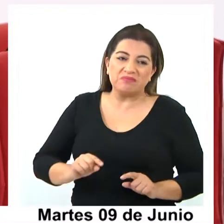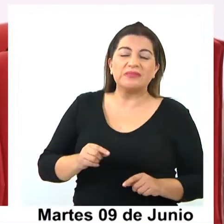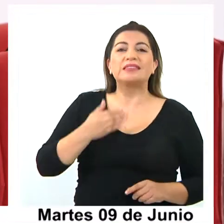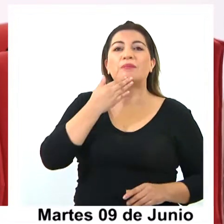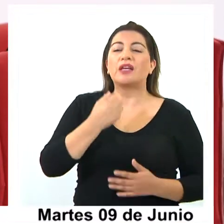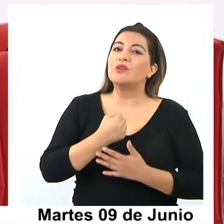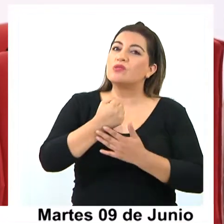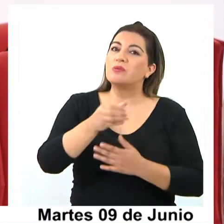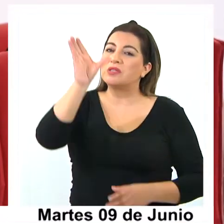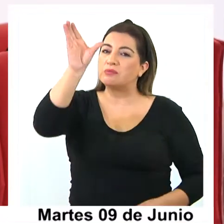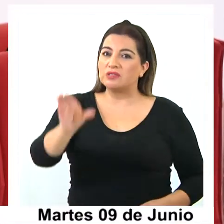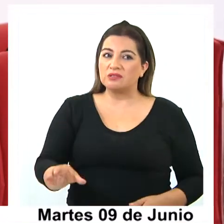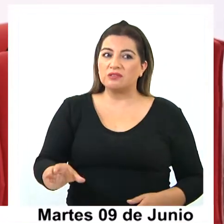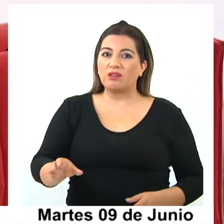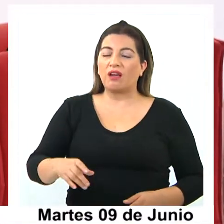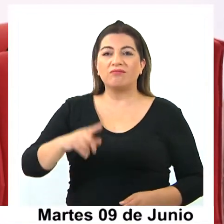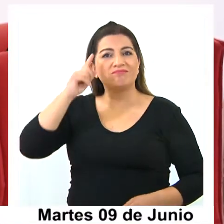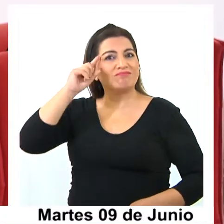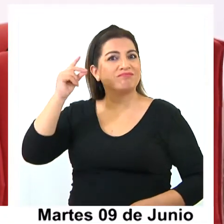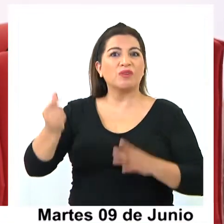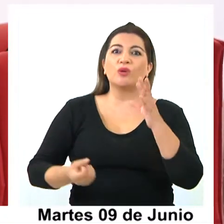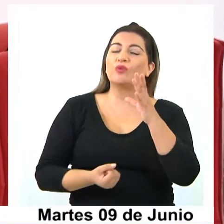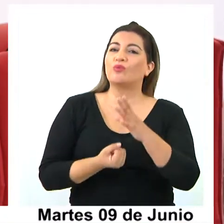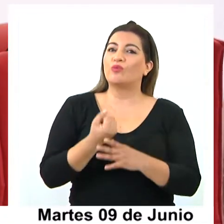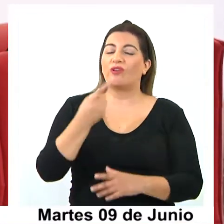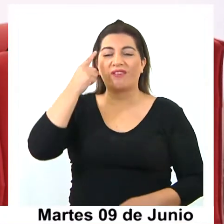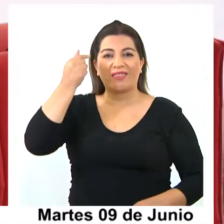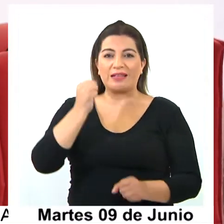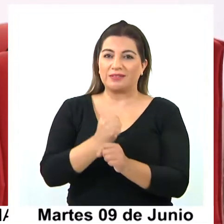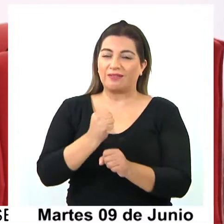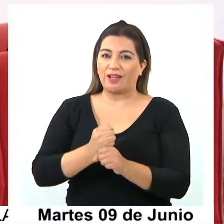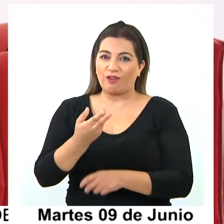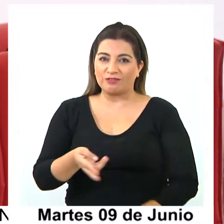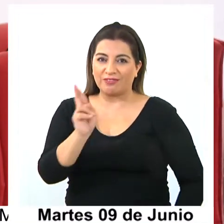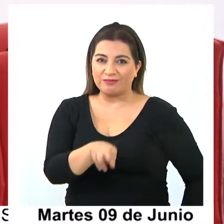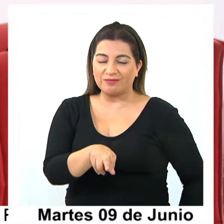ayudamos a quienes se tuvieron que reinventar para seguir trabajando.